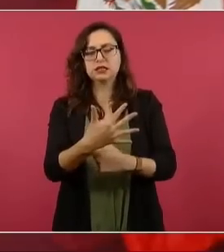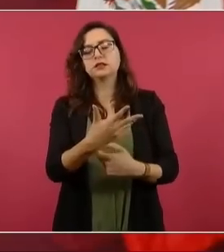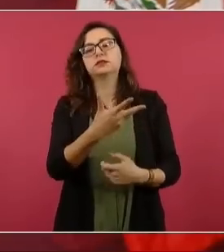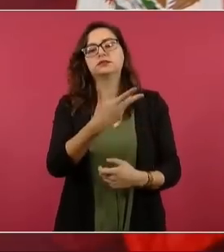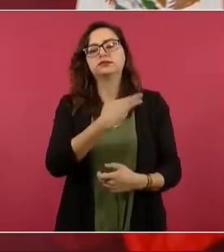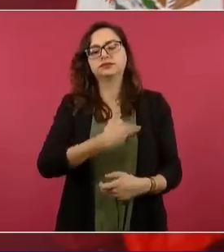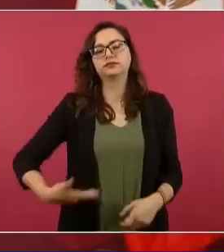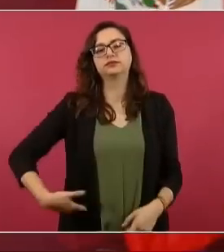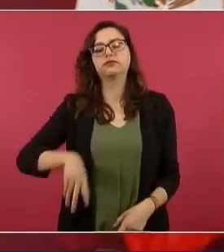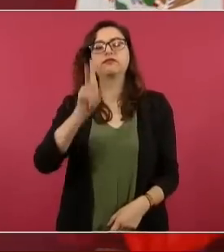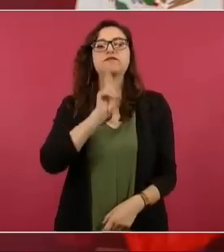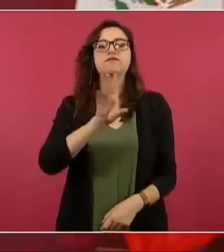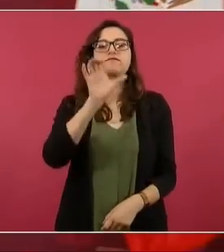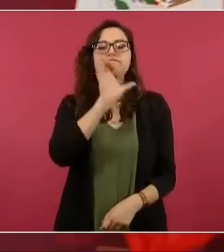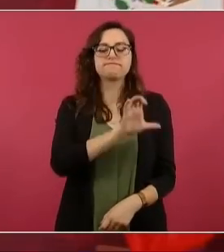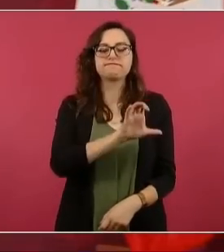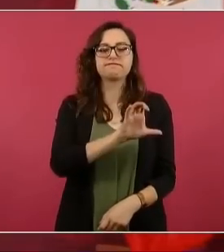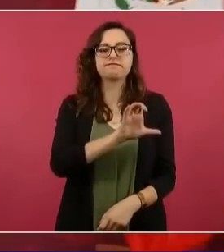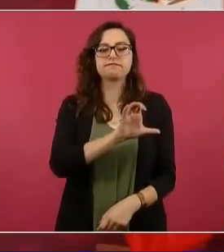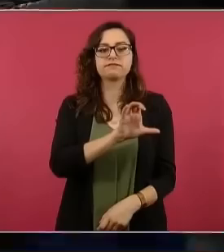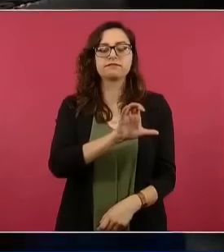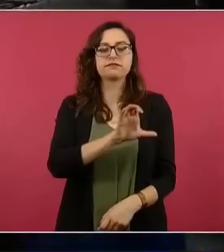Carranza.